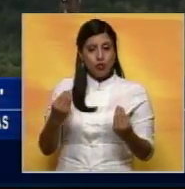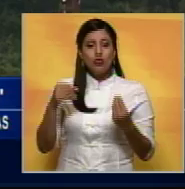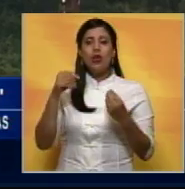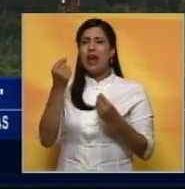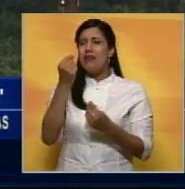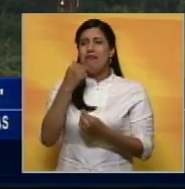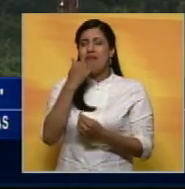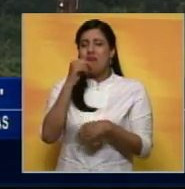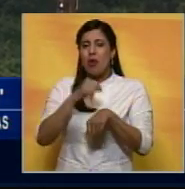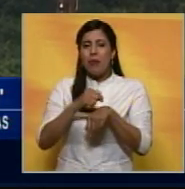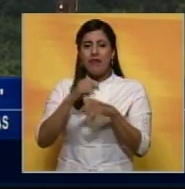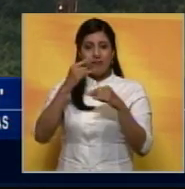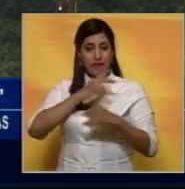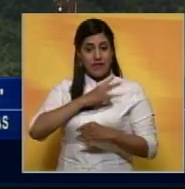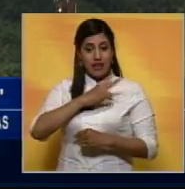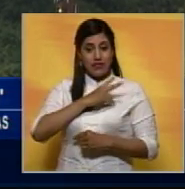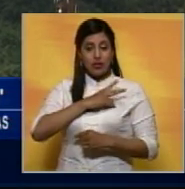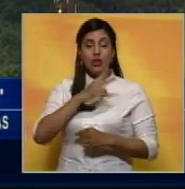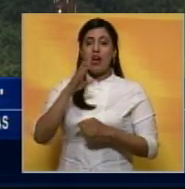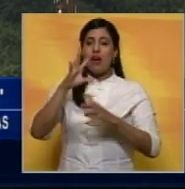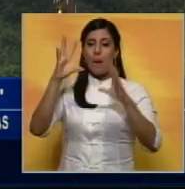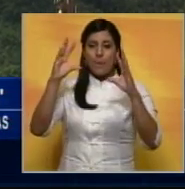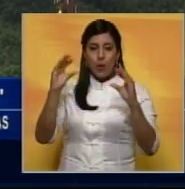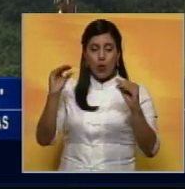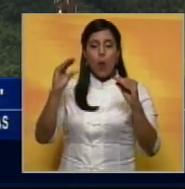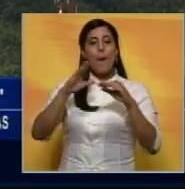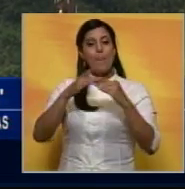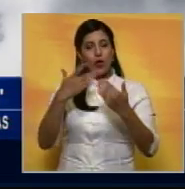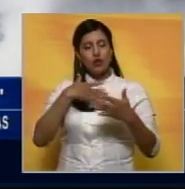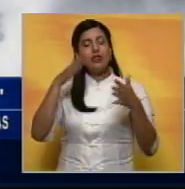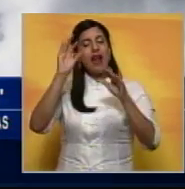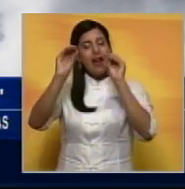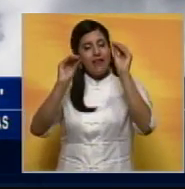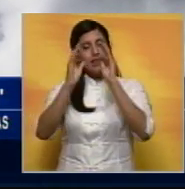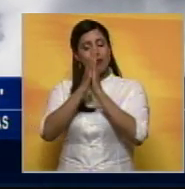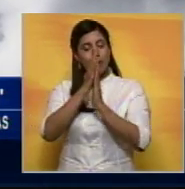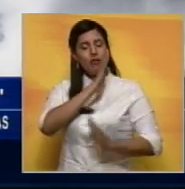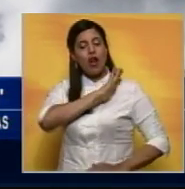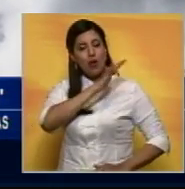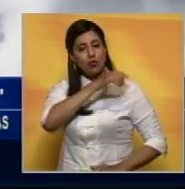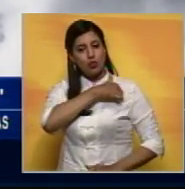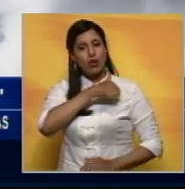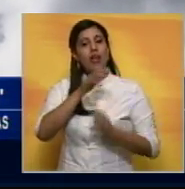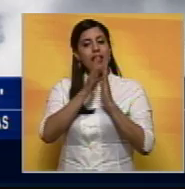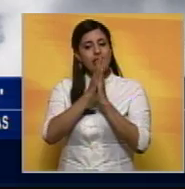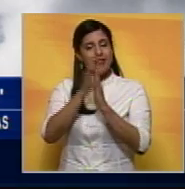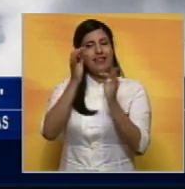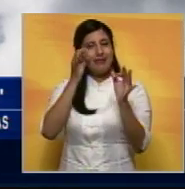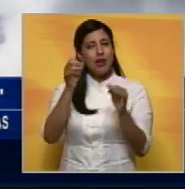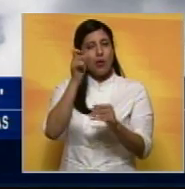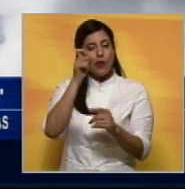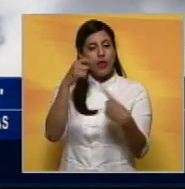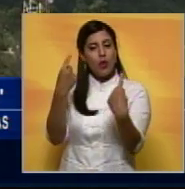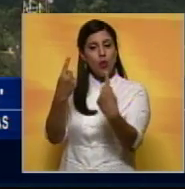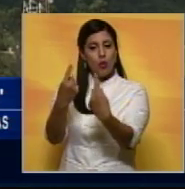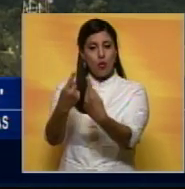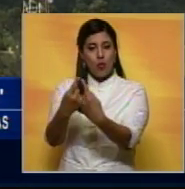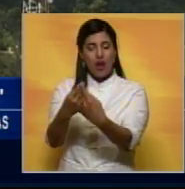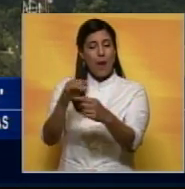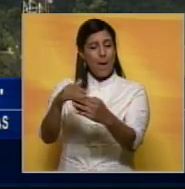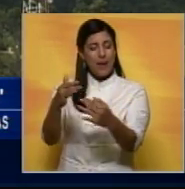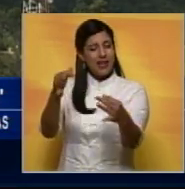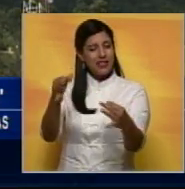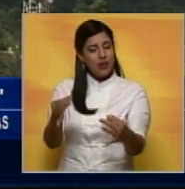ningún momento la señal de Venevisión ha estado fuera del aire, por lo que hacemos un llamado a las autoridades para aumentar la seguridad en la zona con el